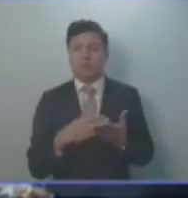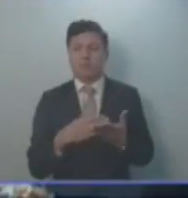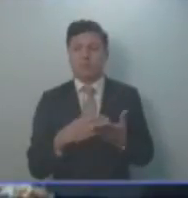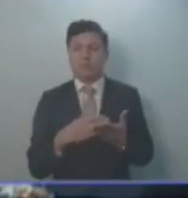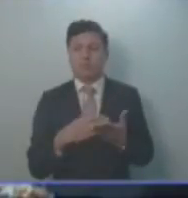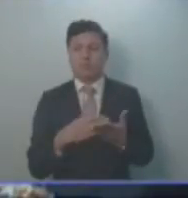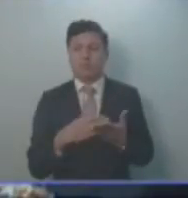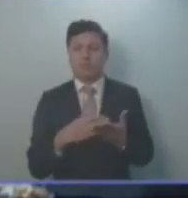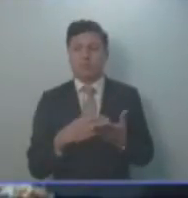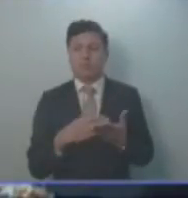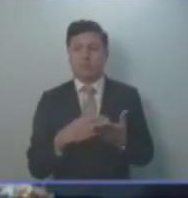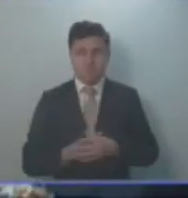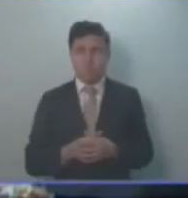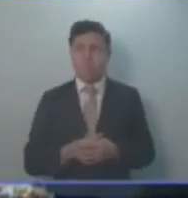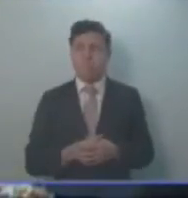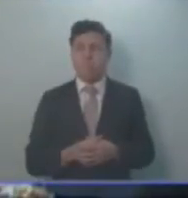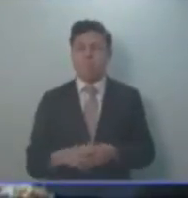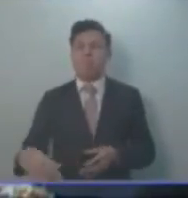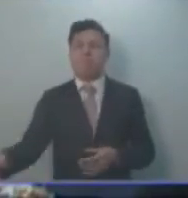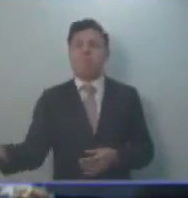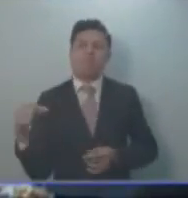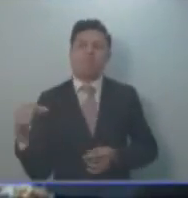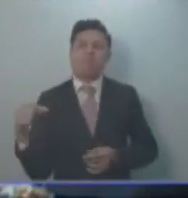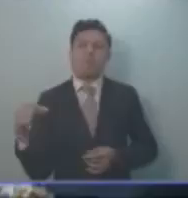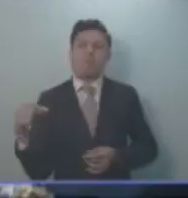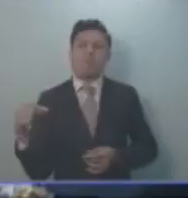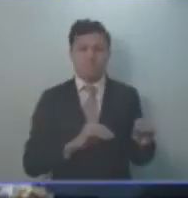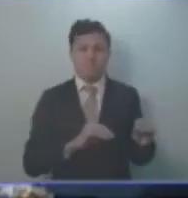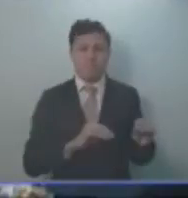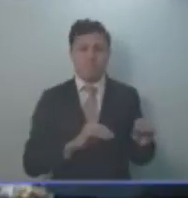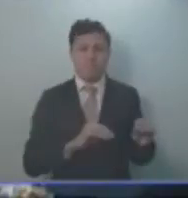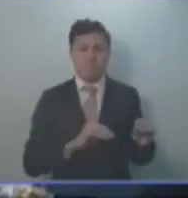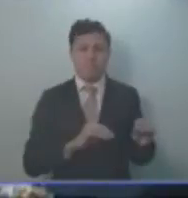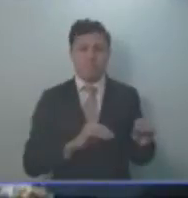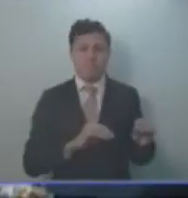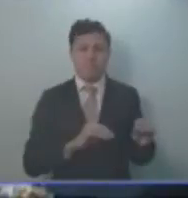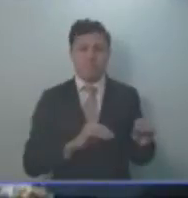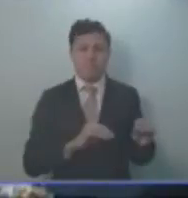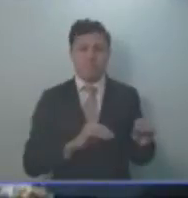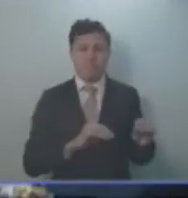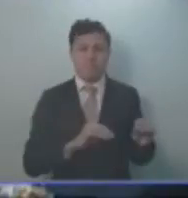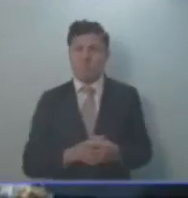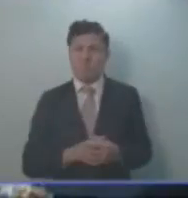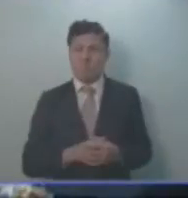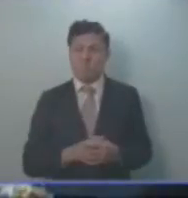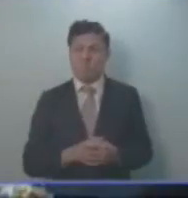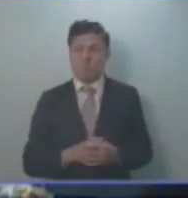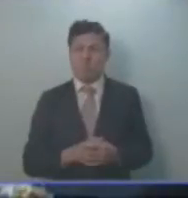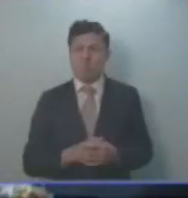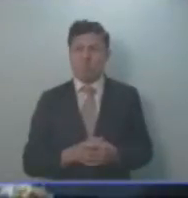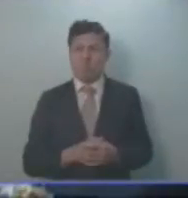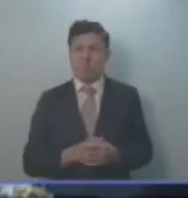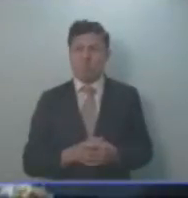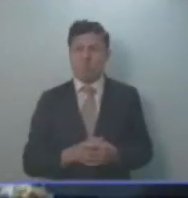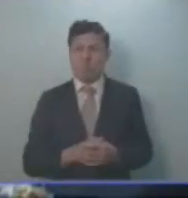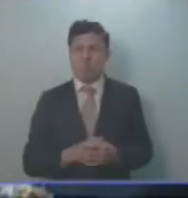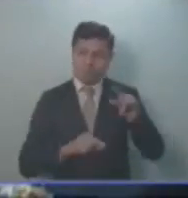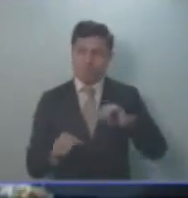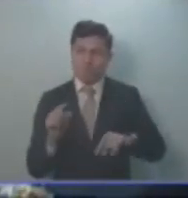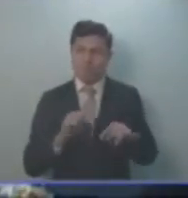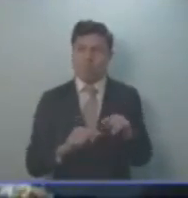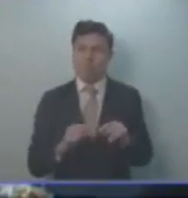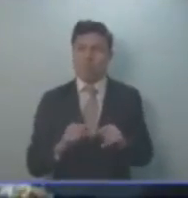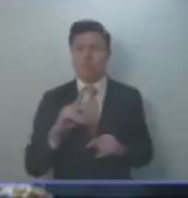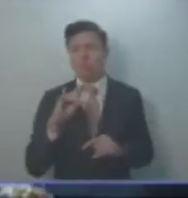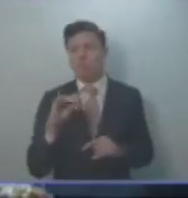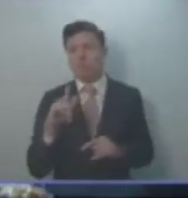las secuelas de cada sesión de tratamientos, como la radioterapia, quimioterapia o